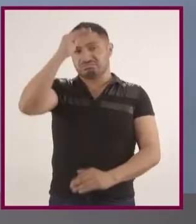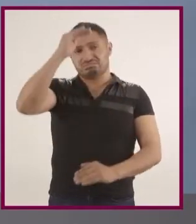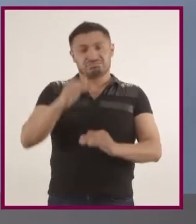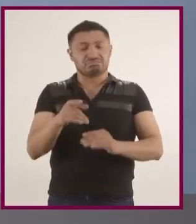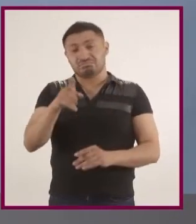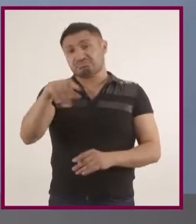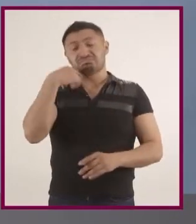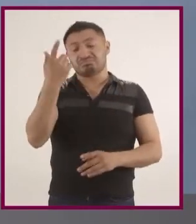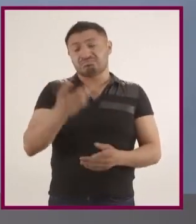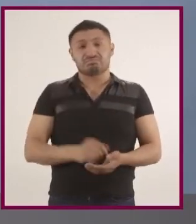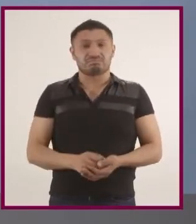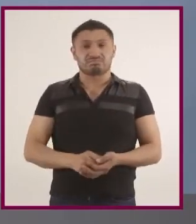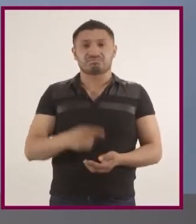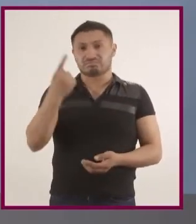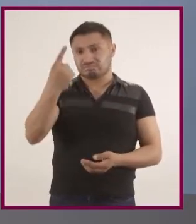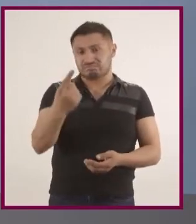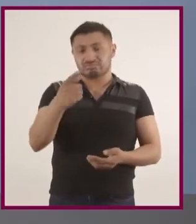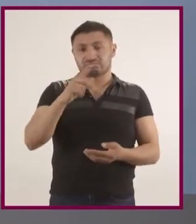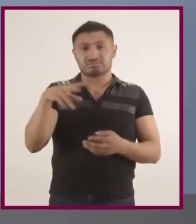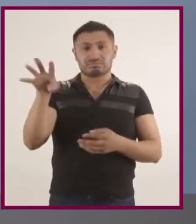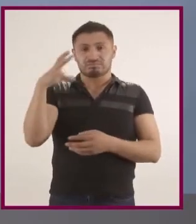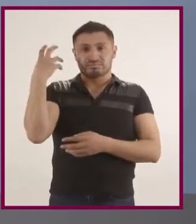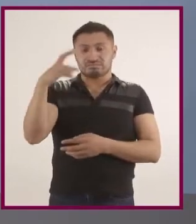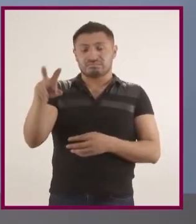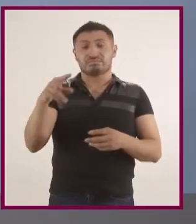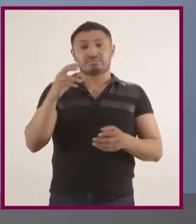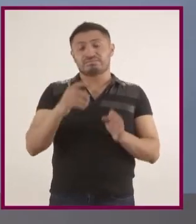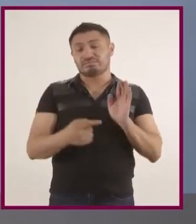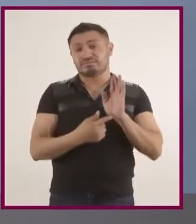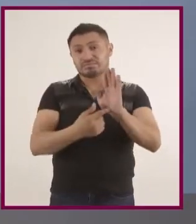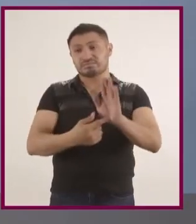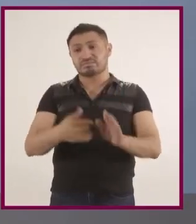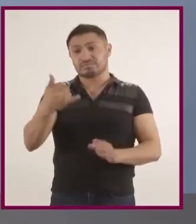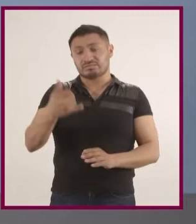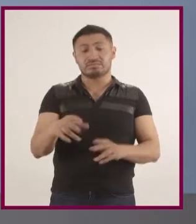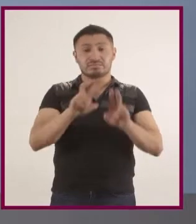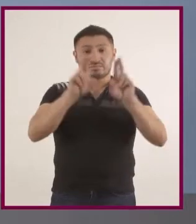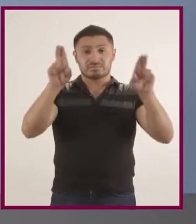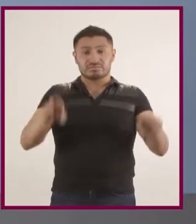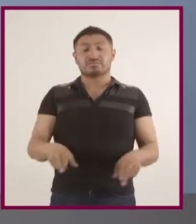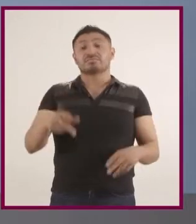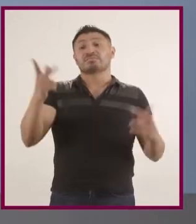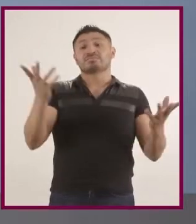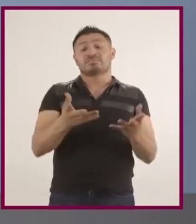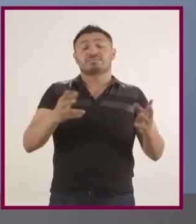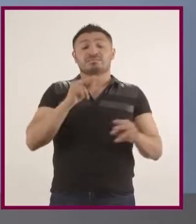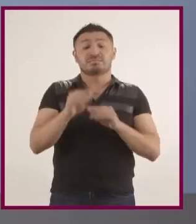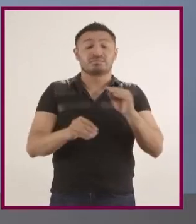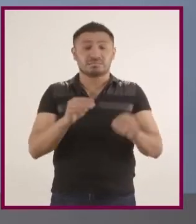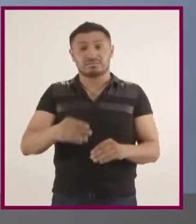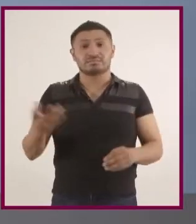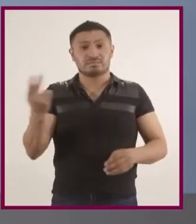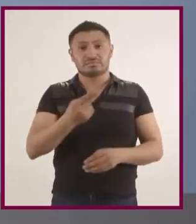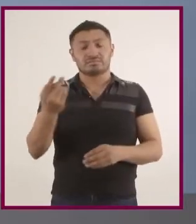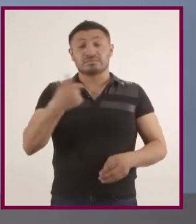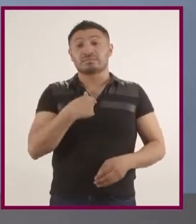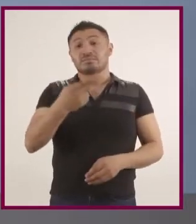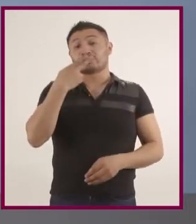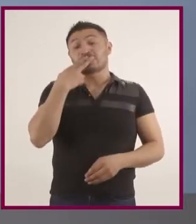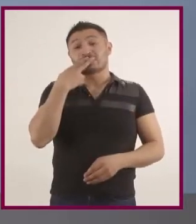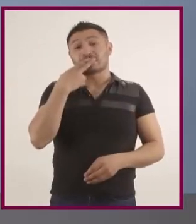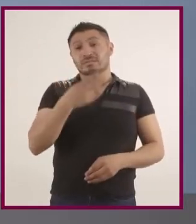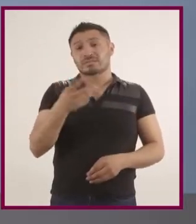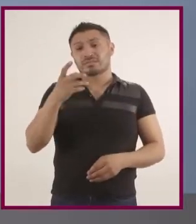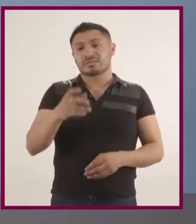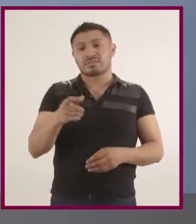un ventilador que ahorita se los mostraré y hielo Pero bueno para prepararlo necesitamos yo voy a emplear